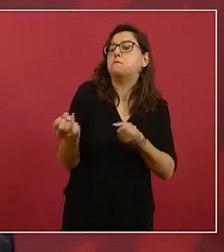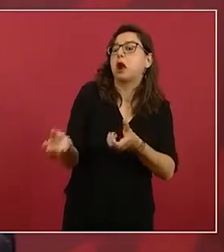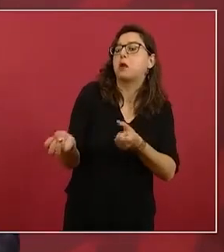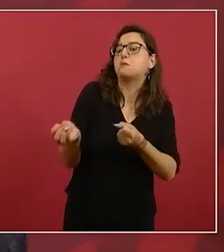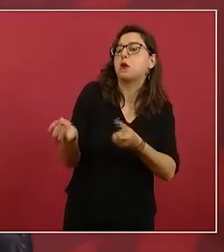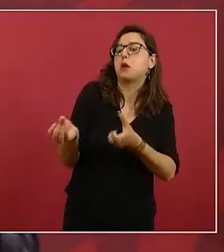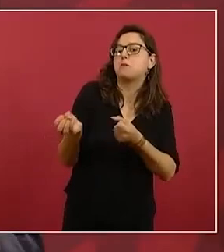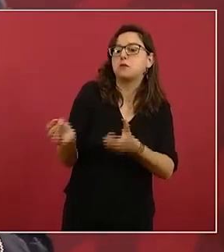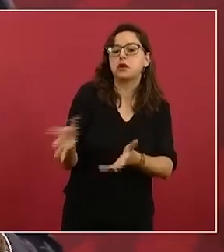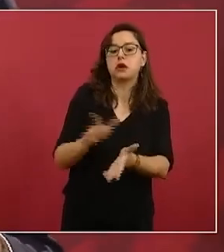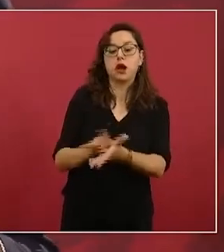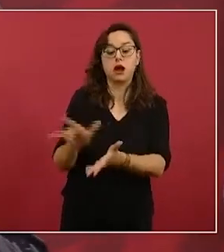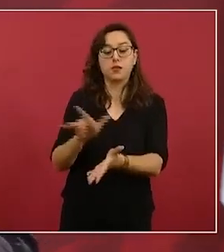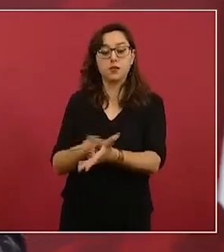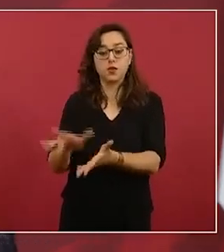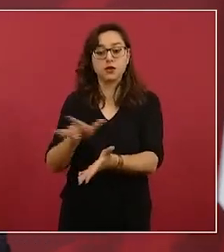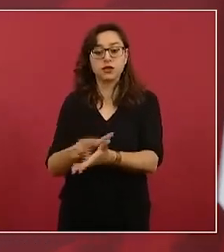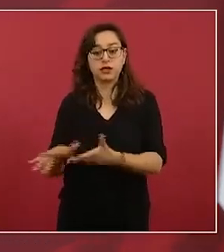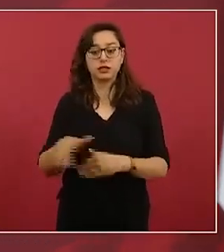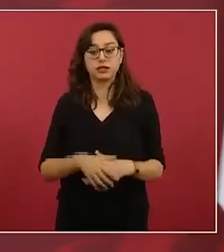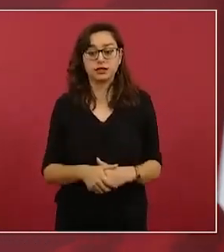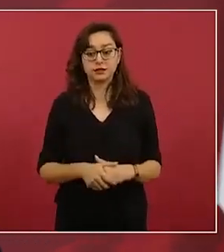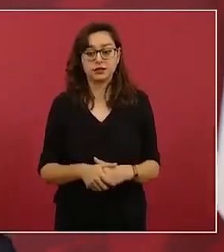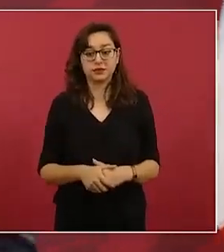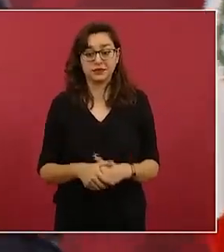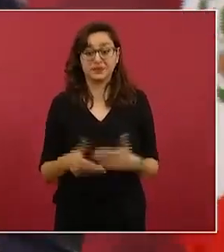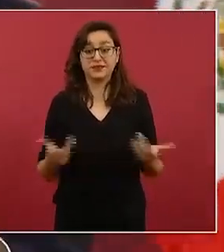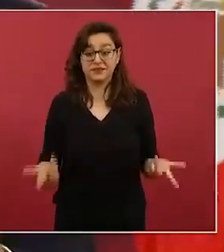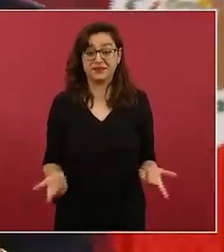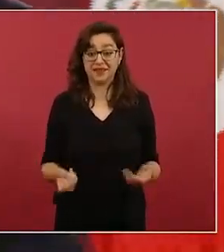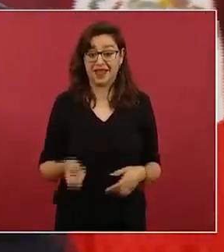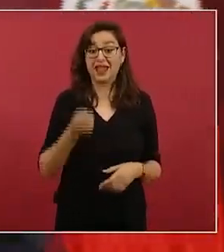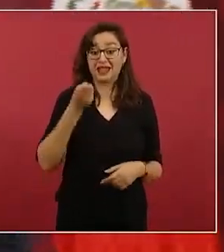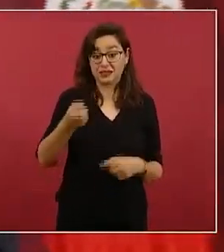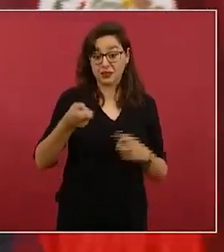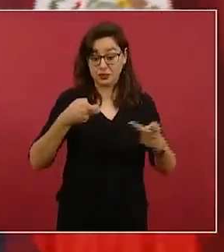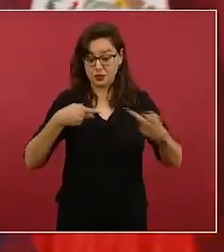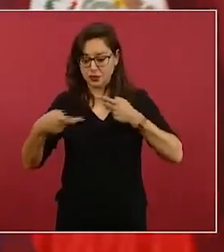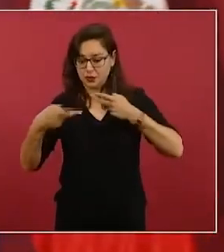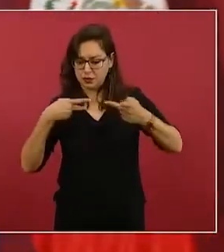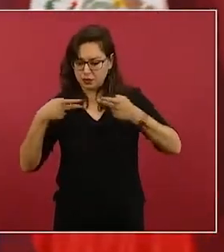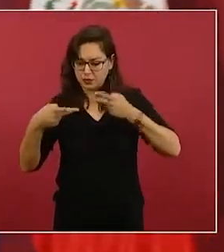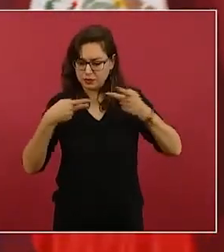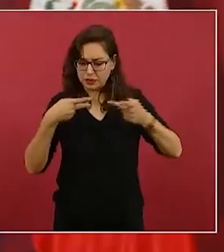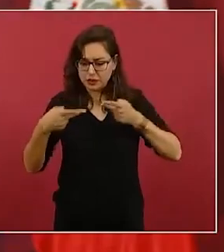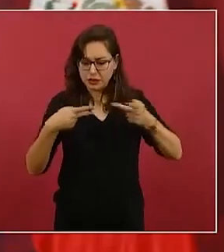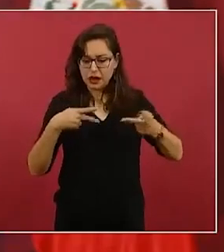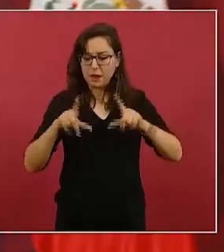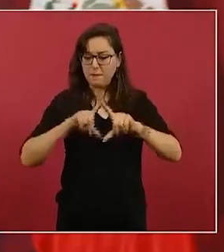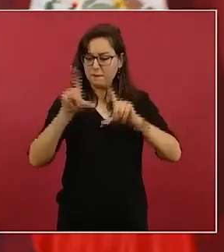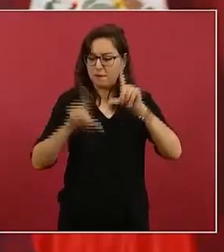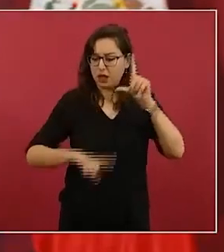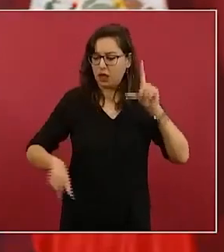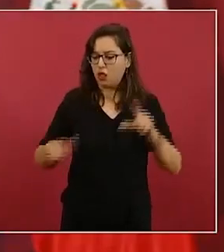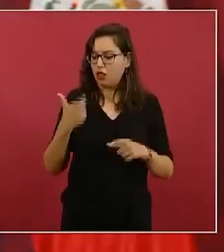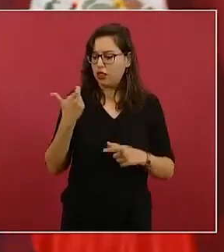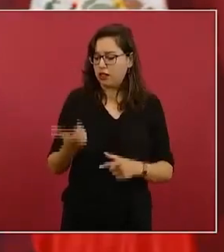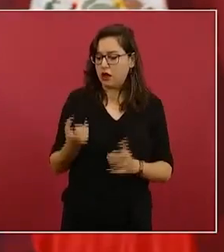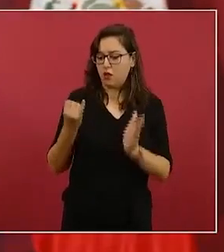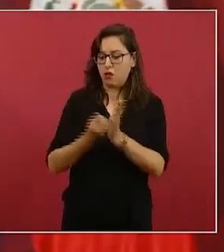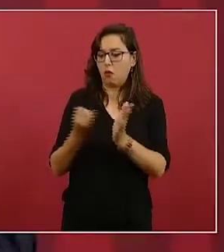Entonces, así surge el plan para destinar dinero público